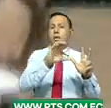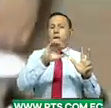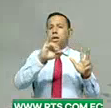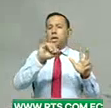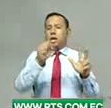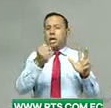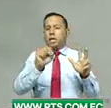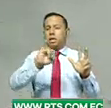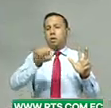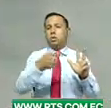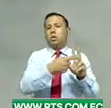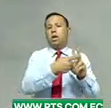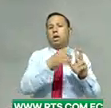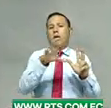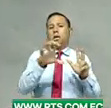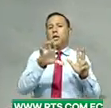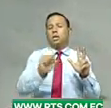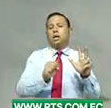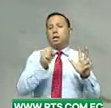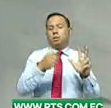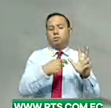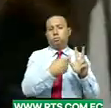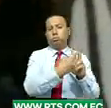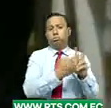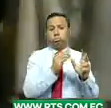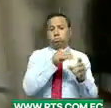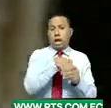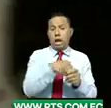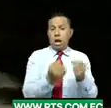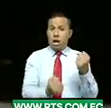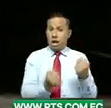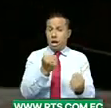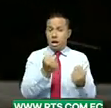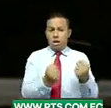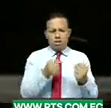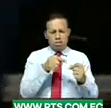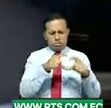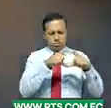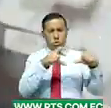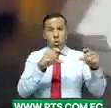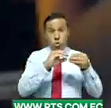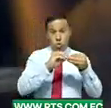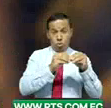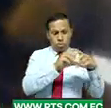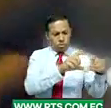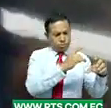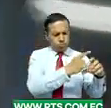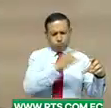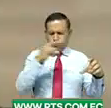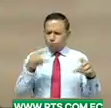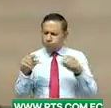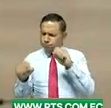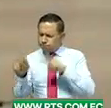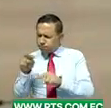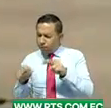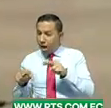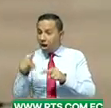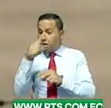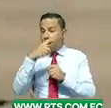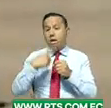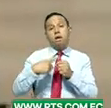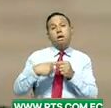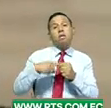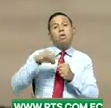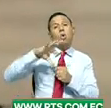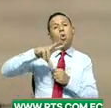edad. El vehículo en que se movilizaban los ahora detenidos estaba reportado como robado en Quito. De estas personas se les